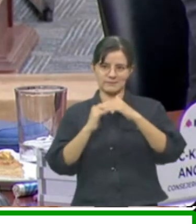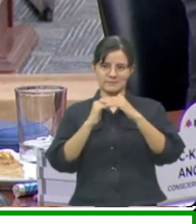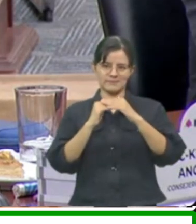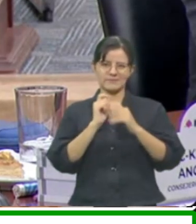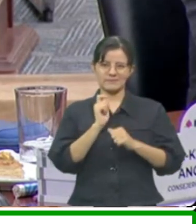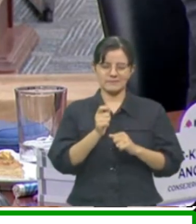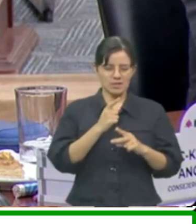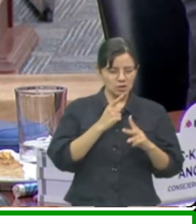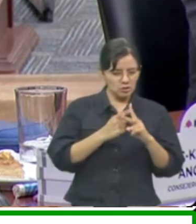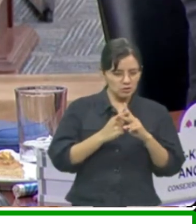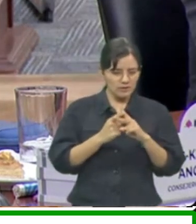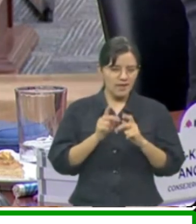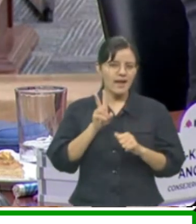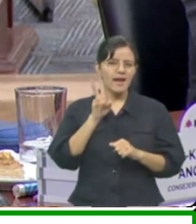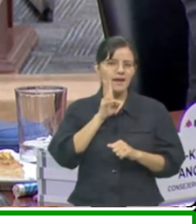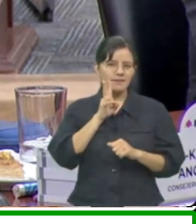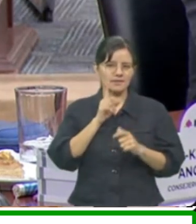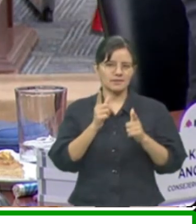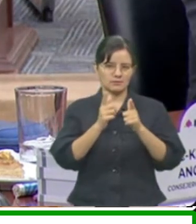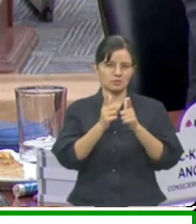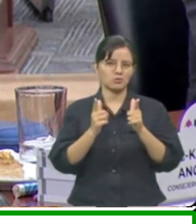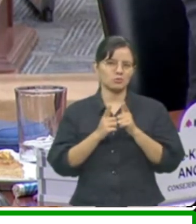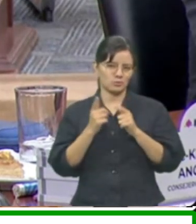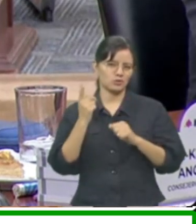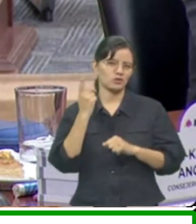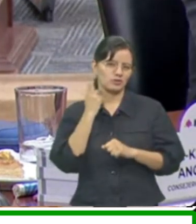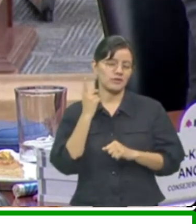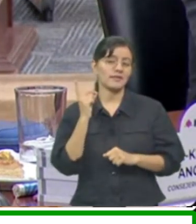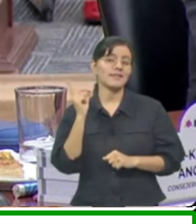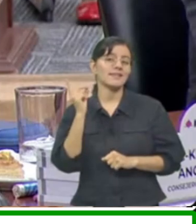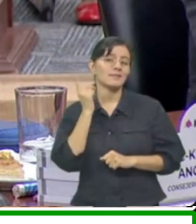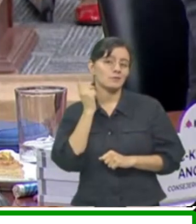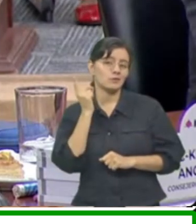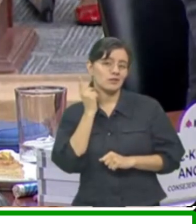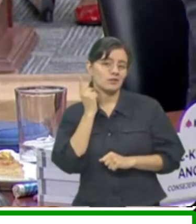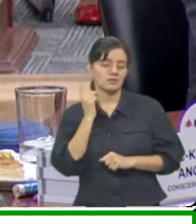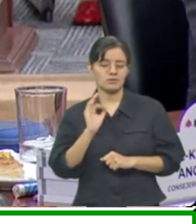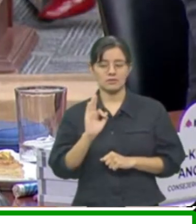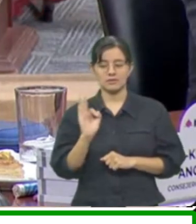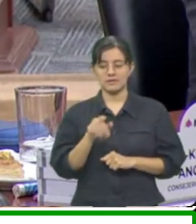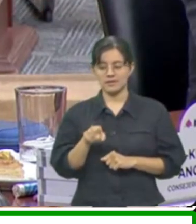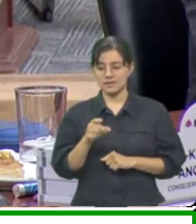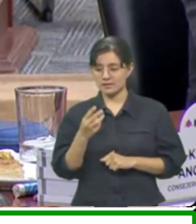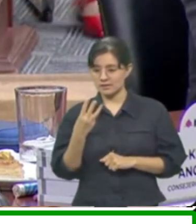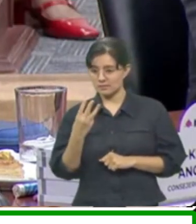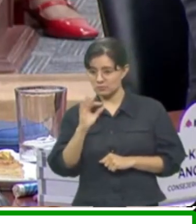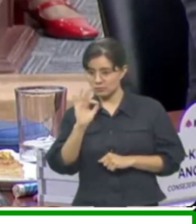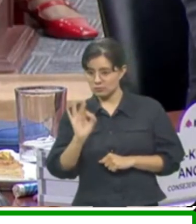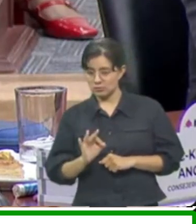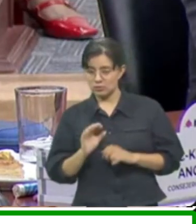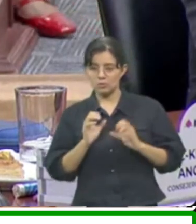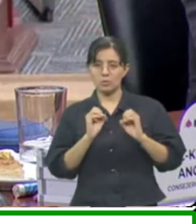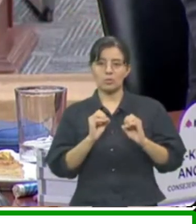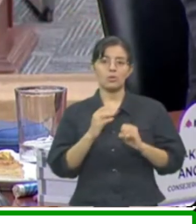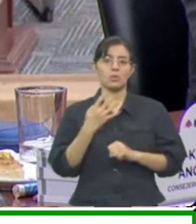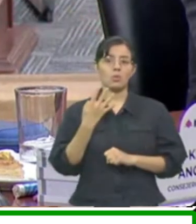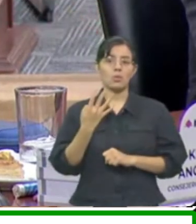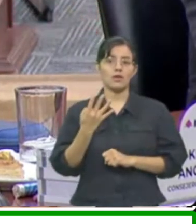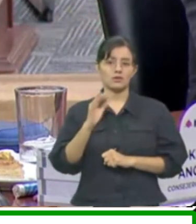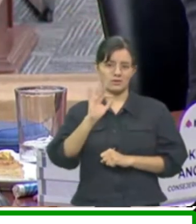aritmética de los diputados un partido alcanza el 3% de sobrerepresentación o el 4%